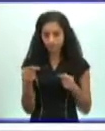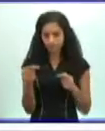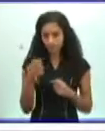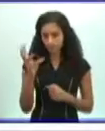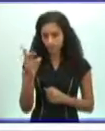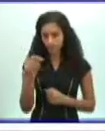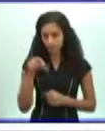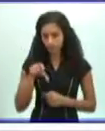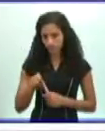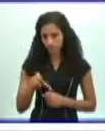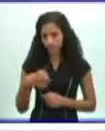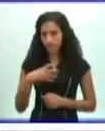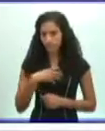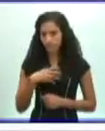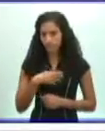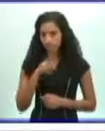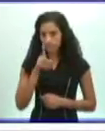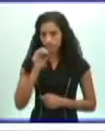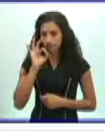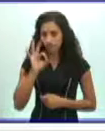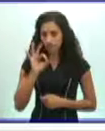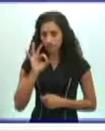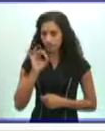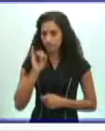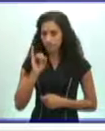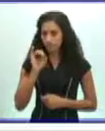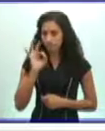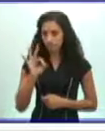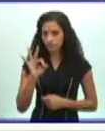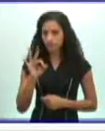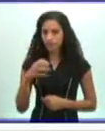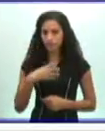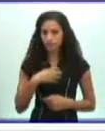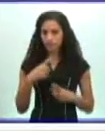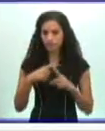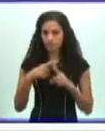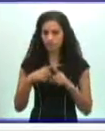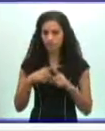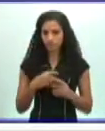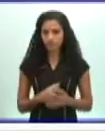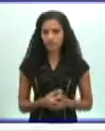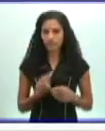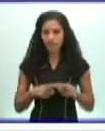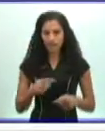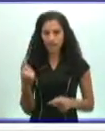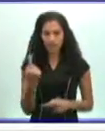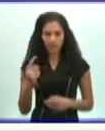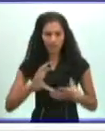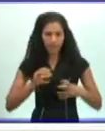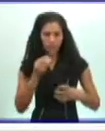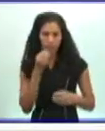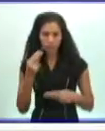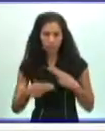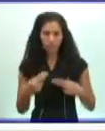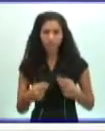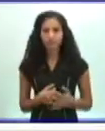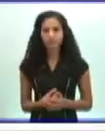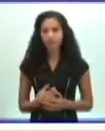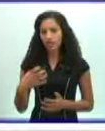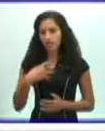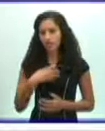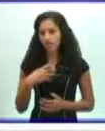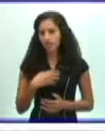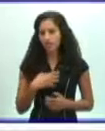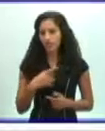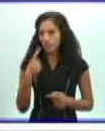es 168, nos ha dado positivo. Pero es la única vía para hacerlo. Tendríamos que